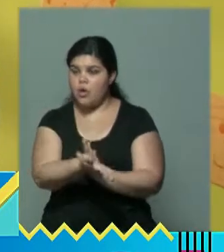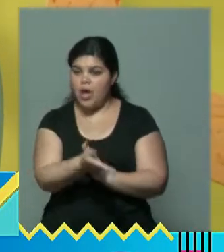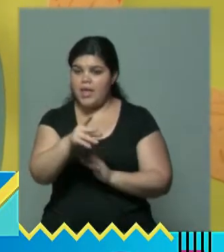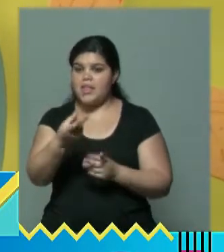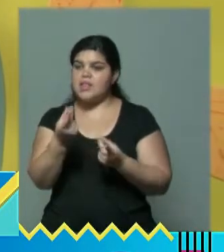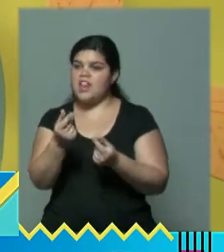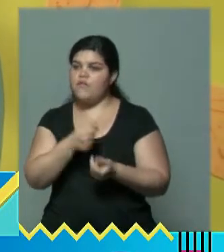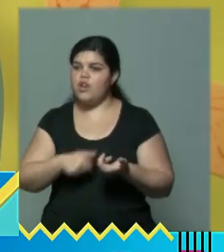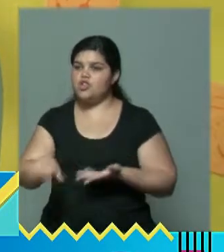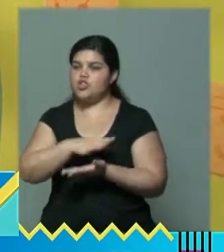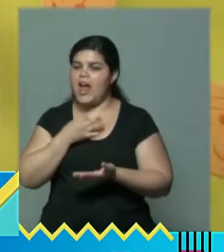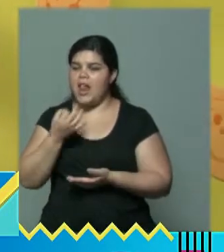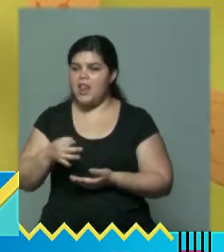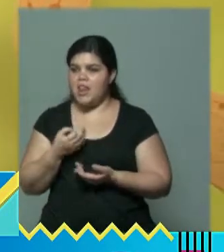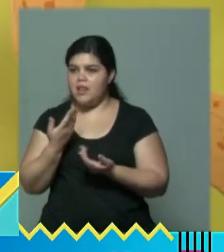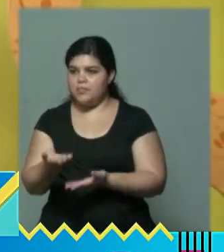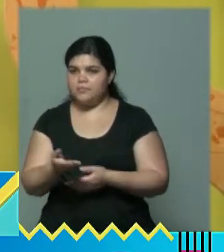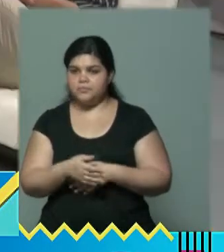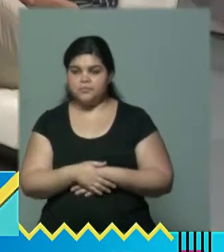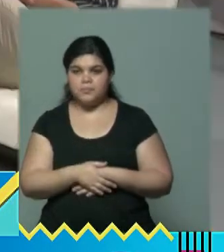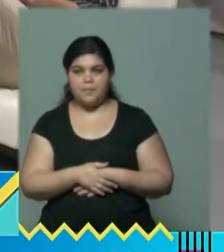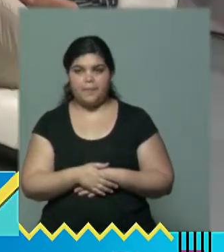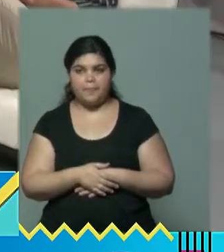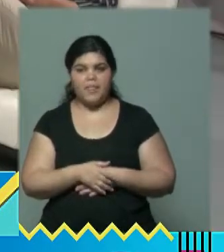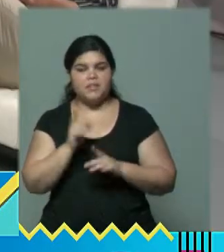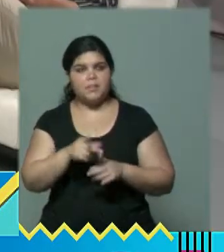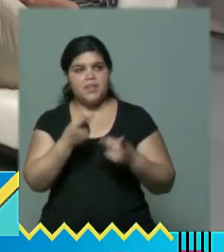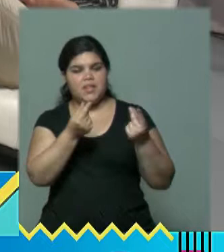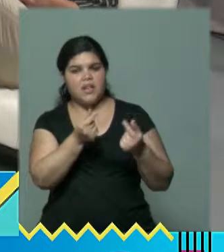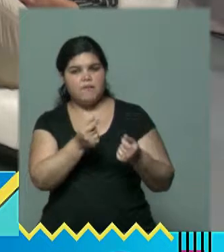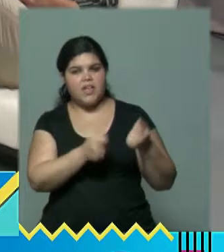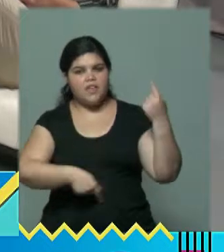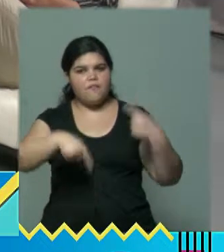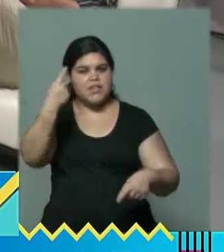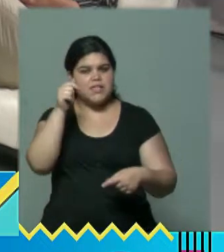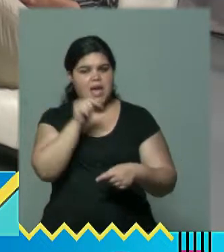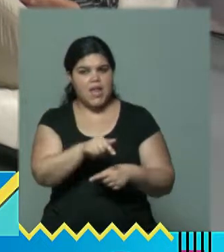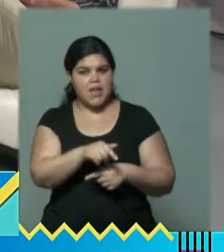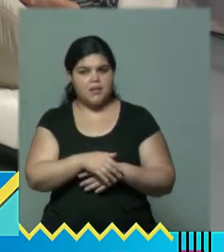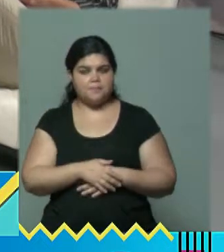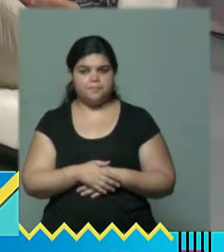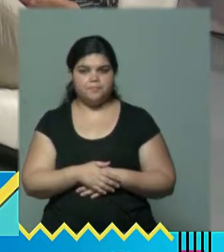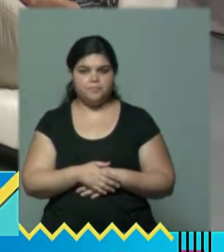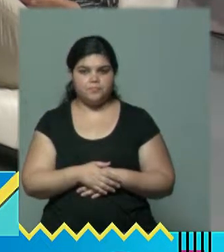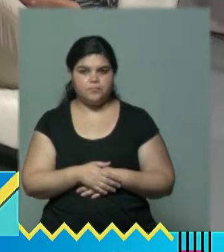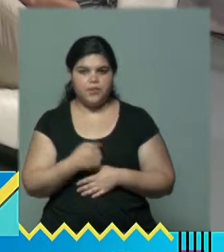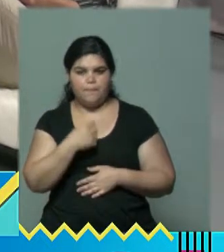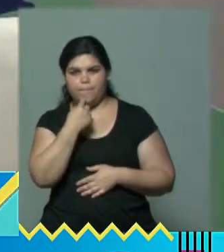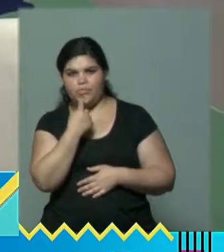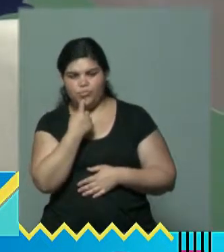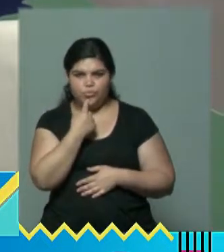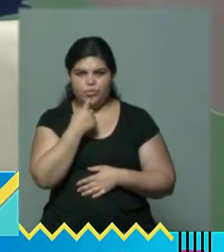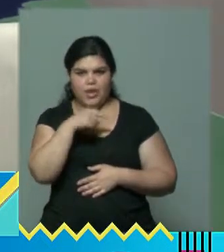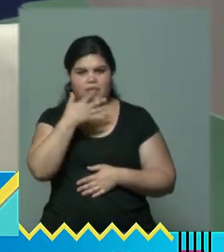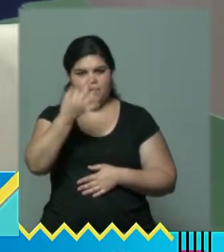social. Sí, estamos hablando de tarifas diferenciales y también me pregunto si se puede llegar a considerar esto de la